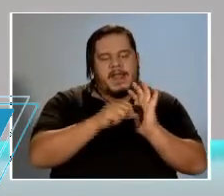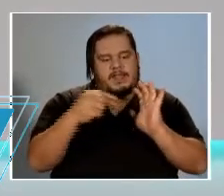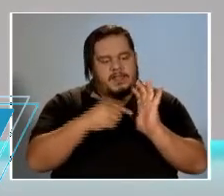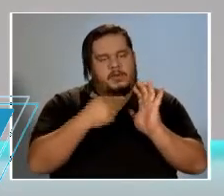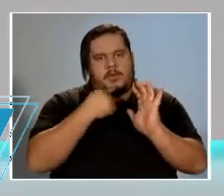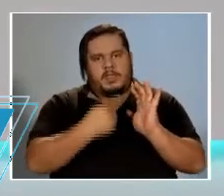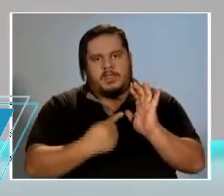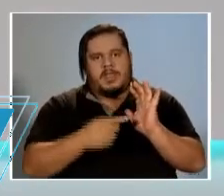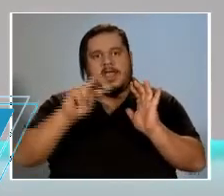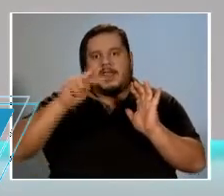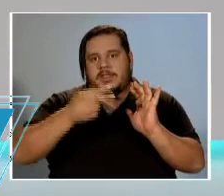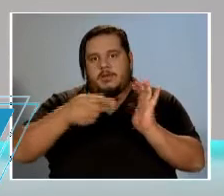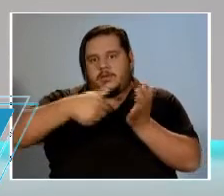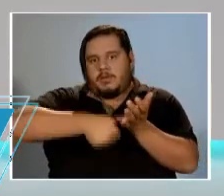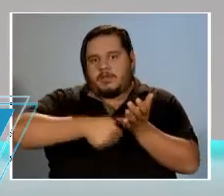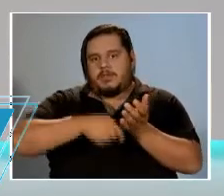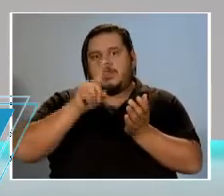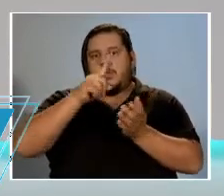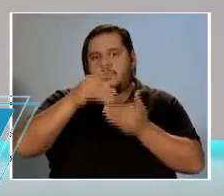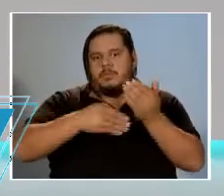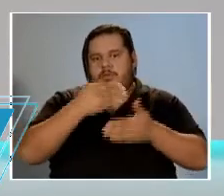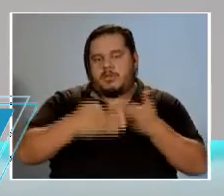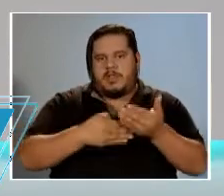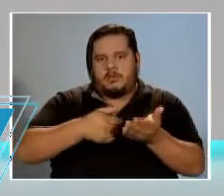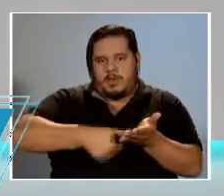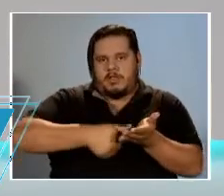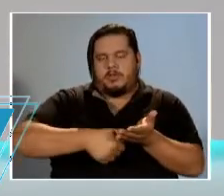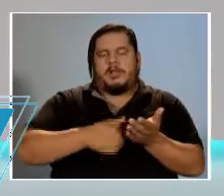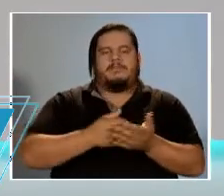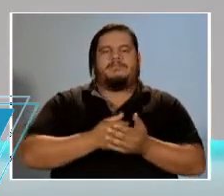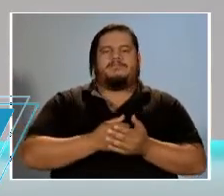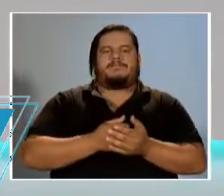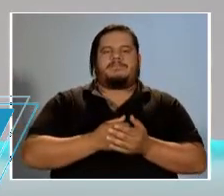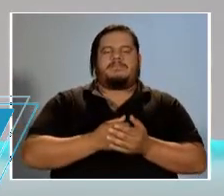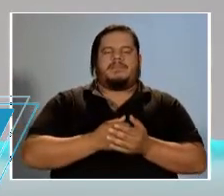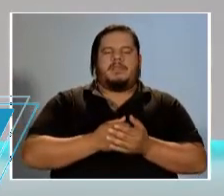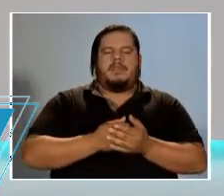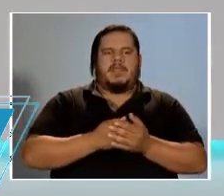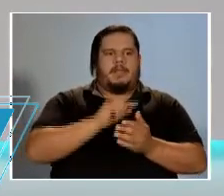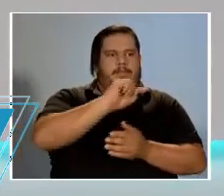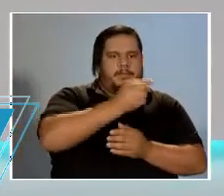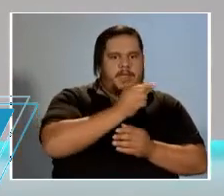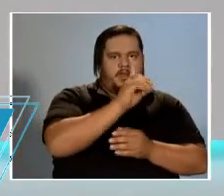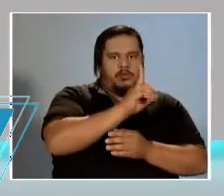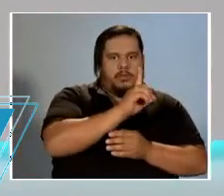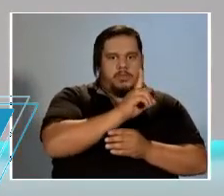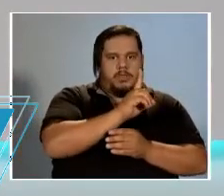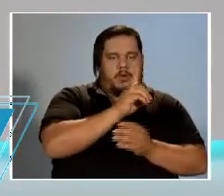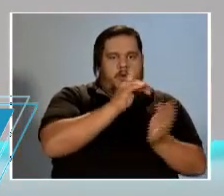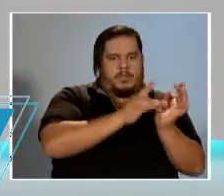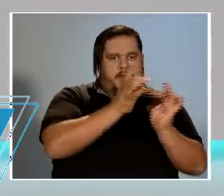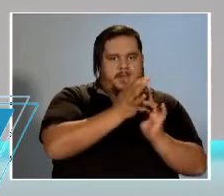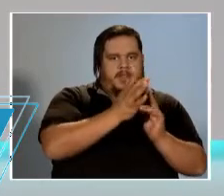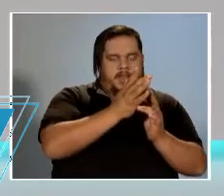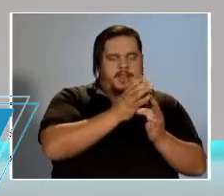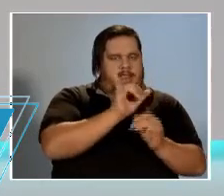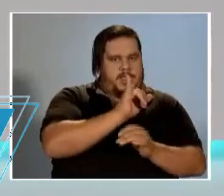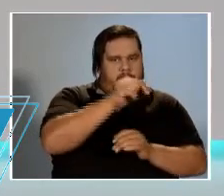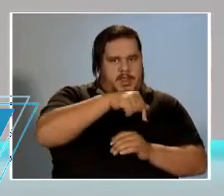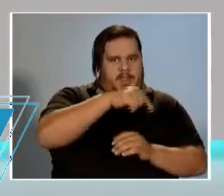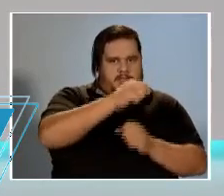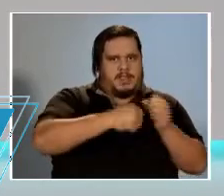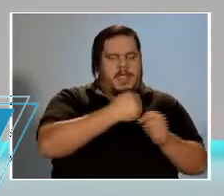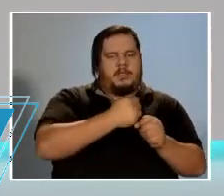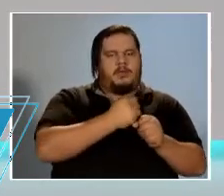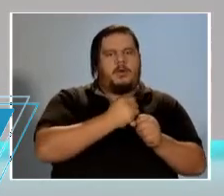la segunda votación de un proceso electoral pase a ser del primer domingo de abril, como lo tuvimos este 2018,